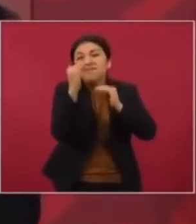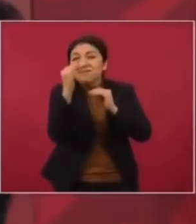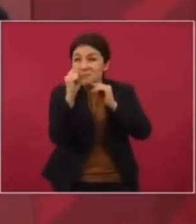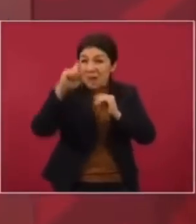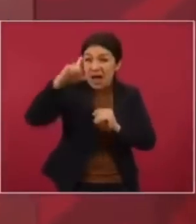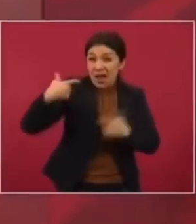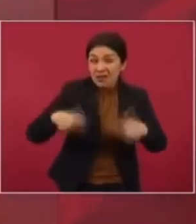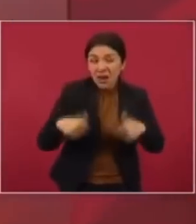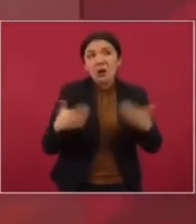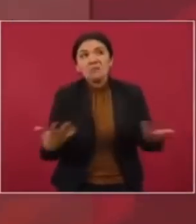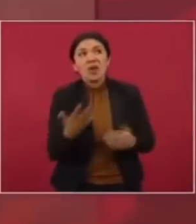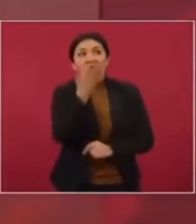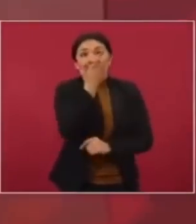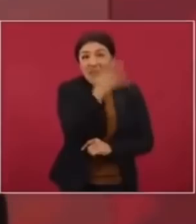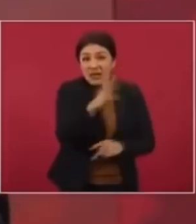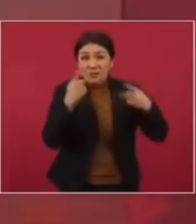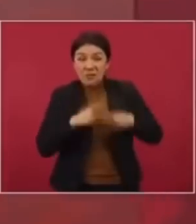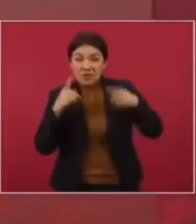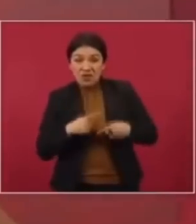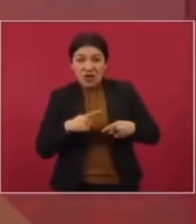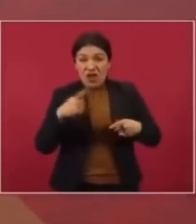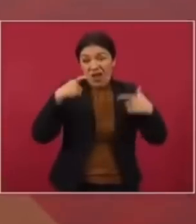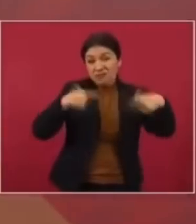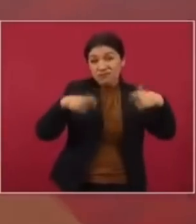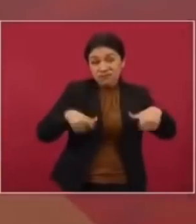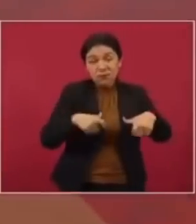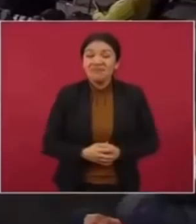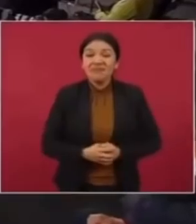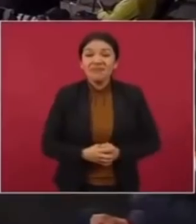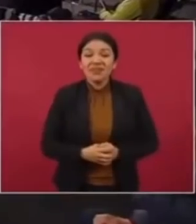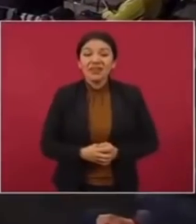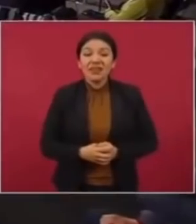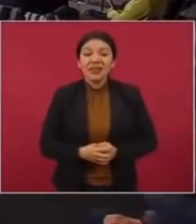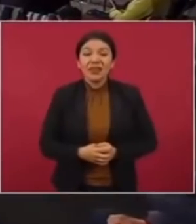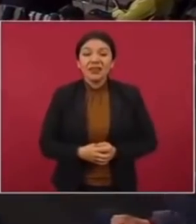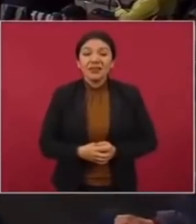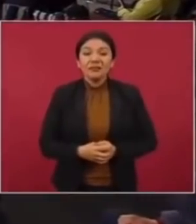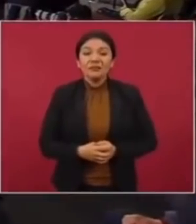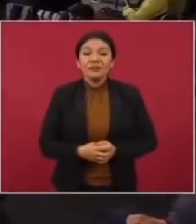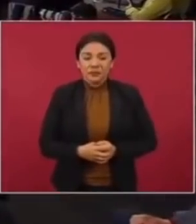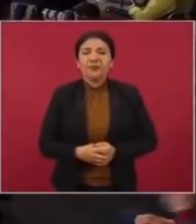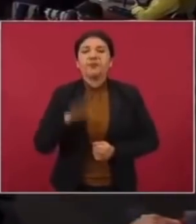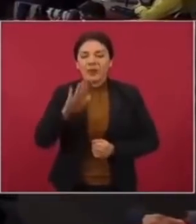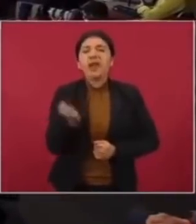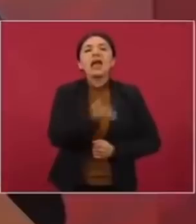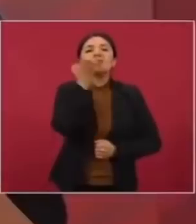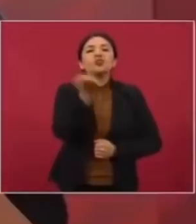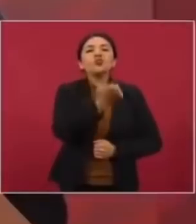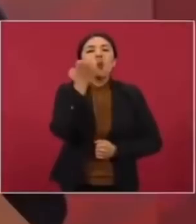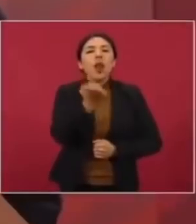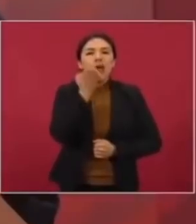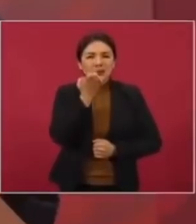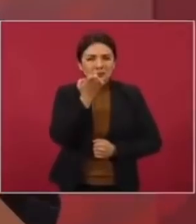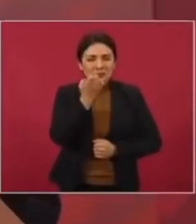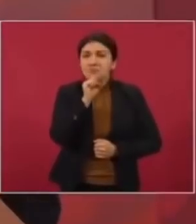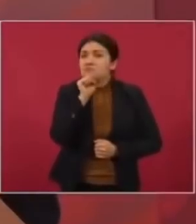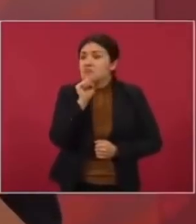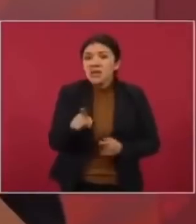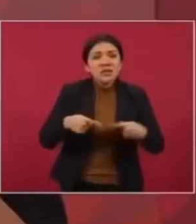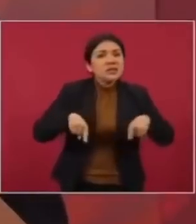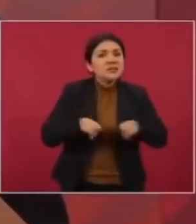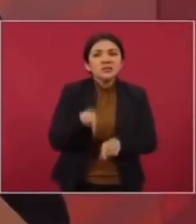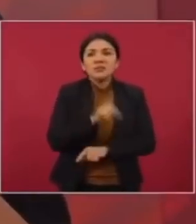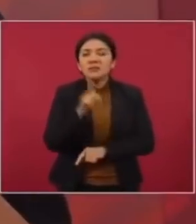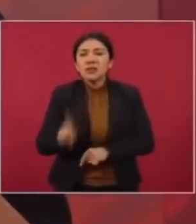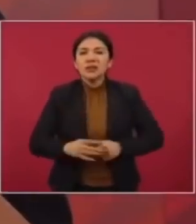ser que de cada 10 tengamos apoyo de uno. Vamos a niveles de escolaridad y sucede lo mismo.